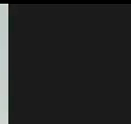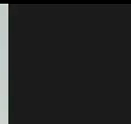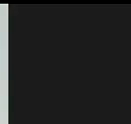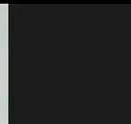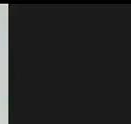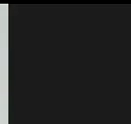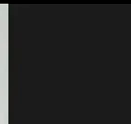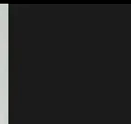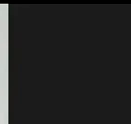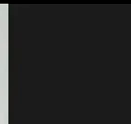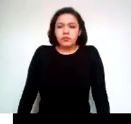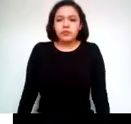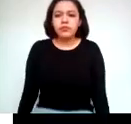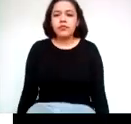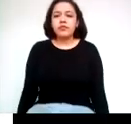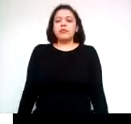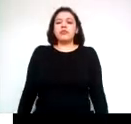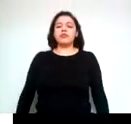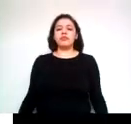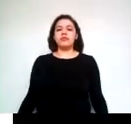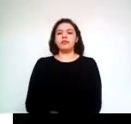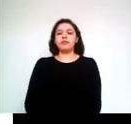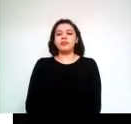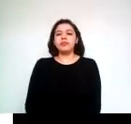Al fin, ya, gracias. Ya estamos.